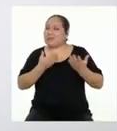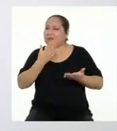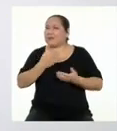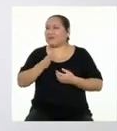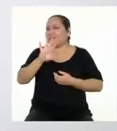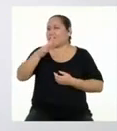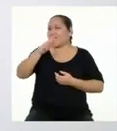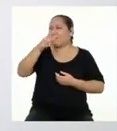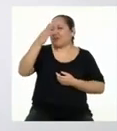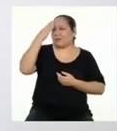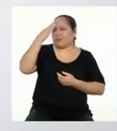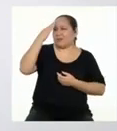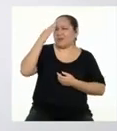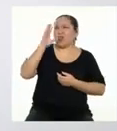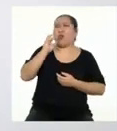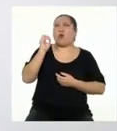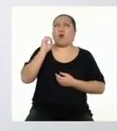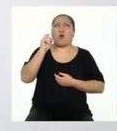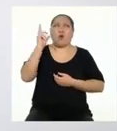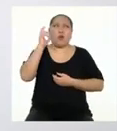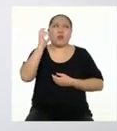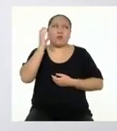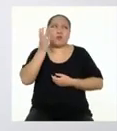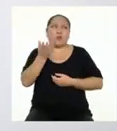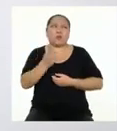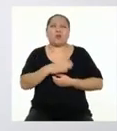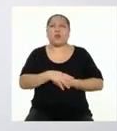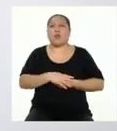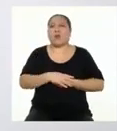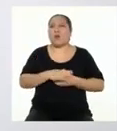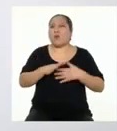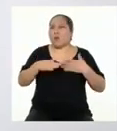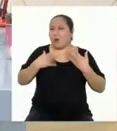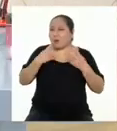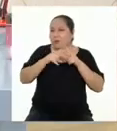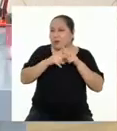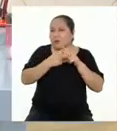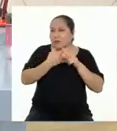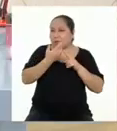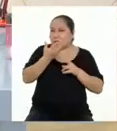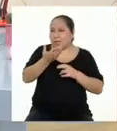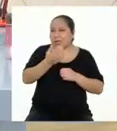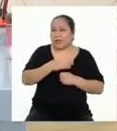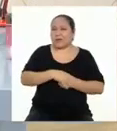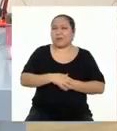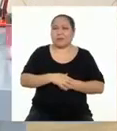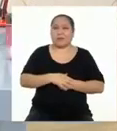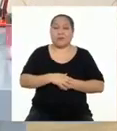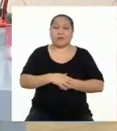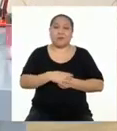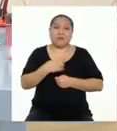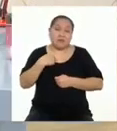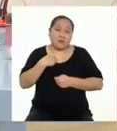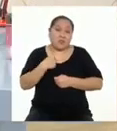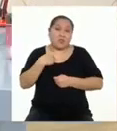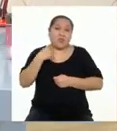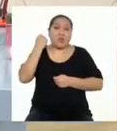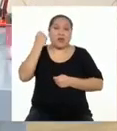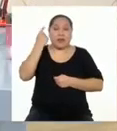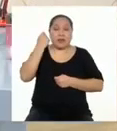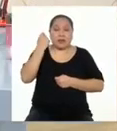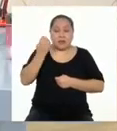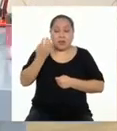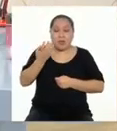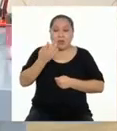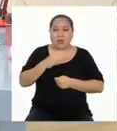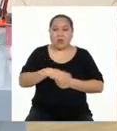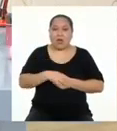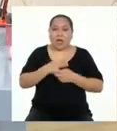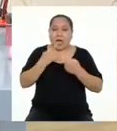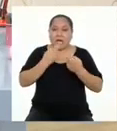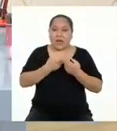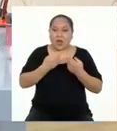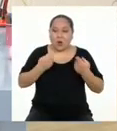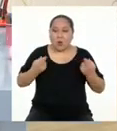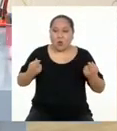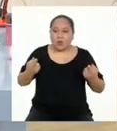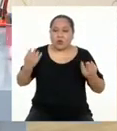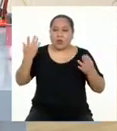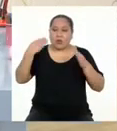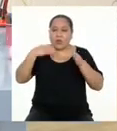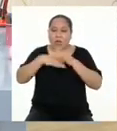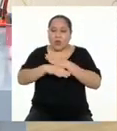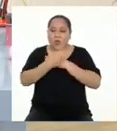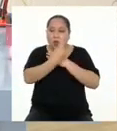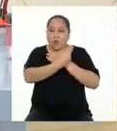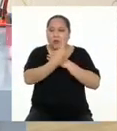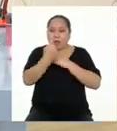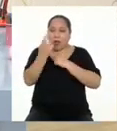algo intuyes o has escuchado. Podemos partir de ahí. A ver, lo que yo entiendo es que hay recursos en los países y